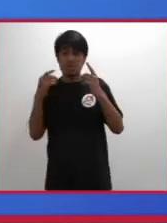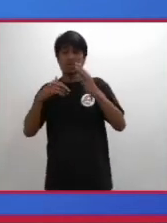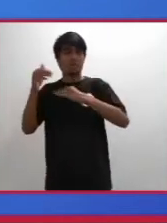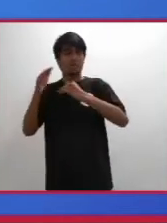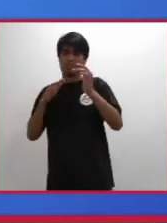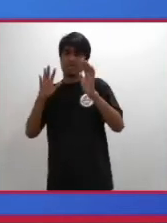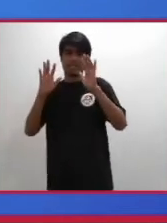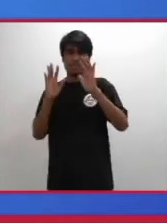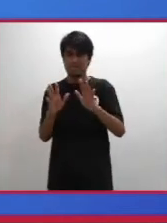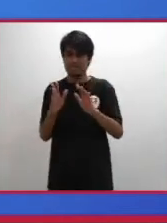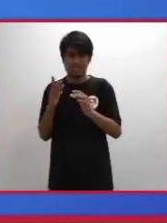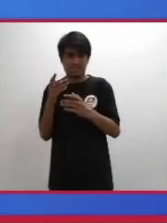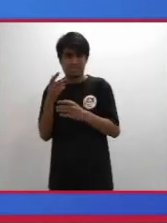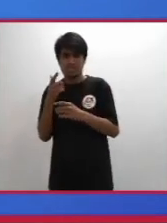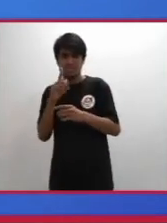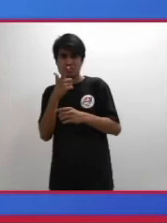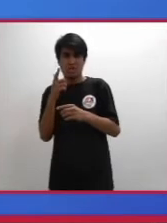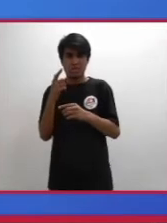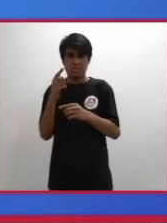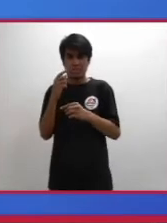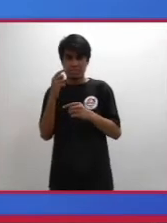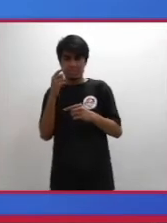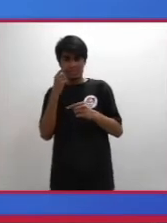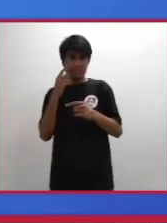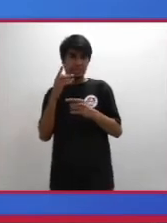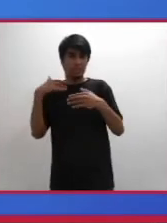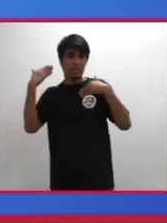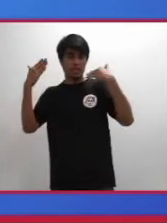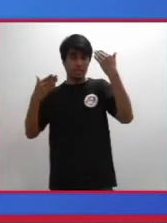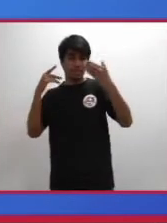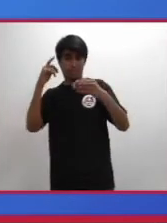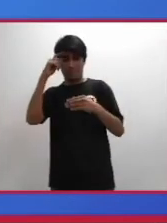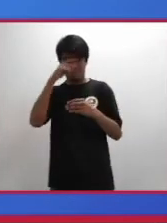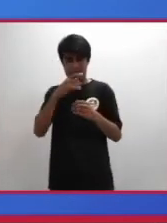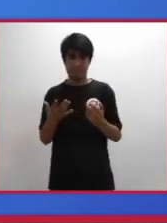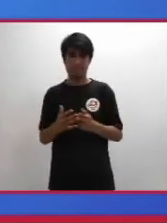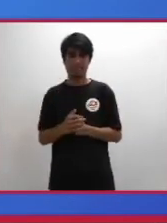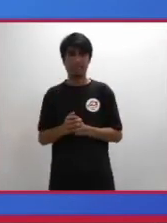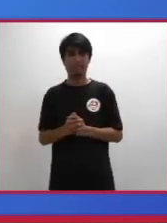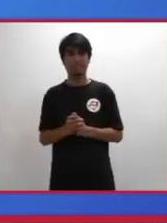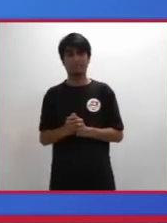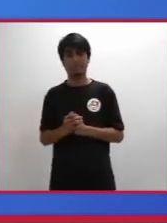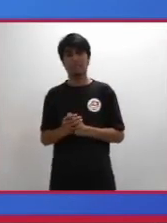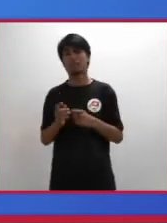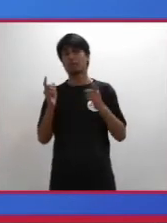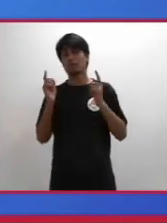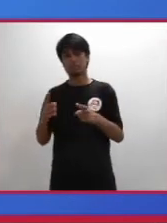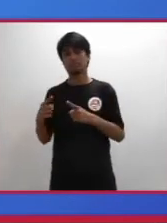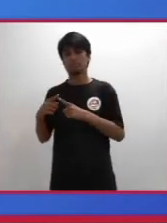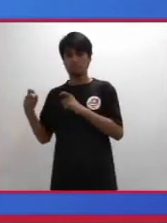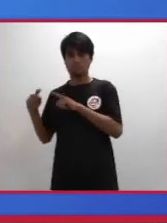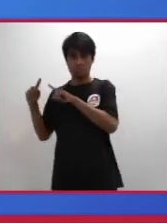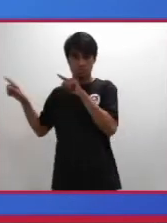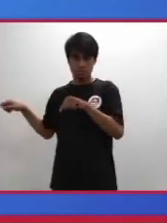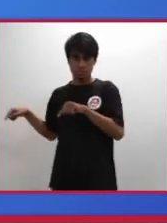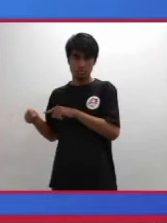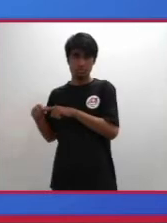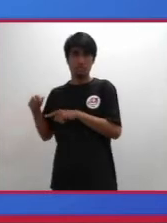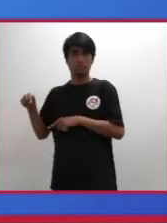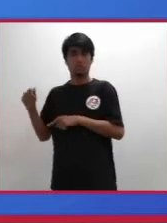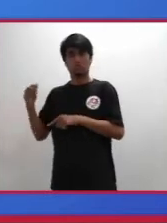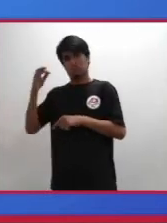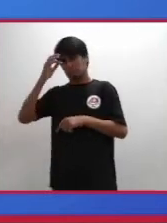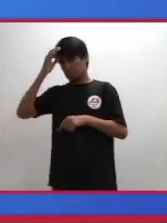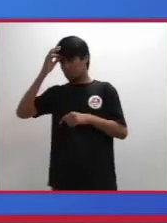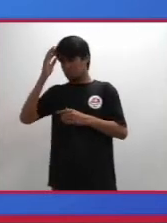de caminos, por ejemplo, ¿verdad? Acá también tenemos otra imagen que es muy usual, en